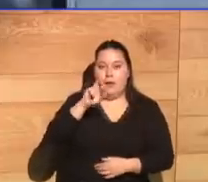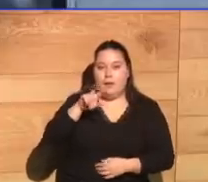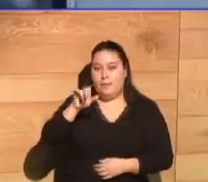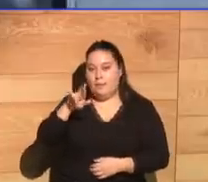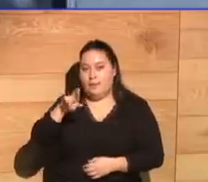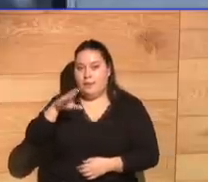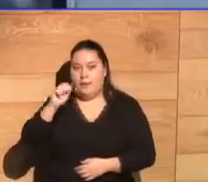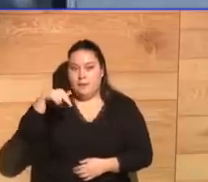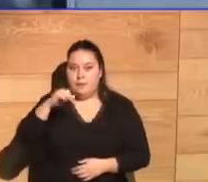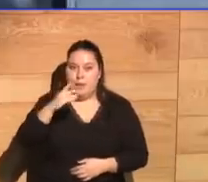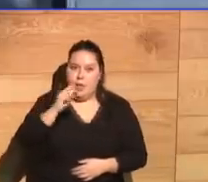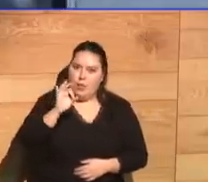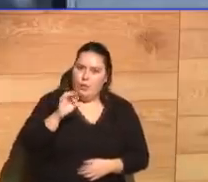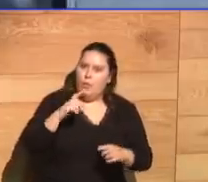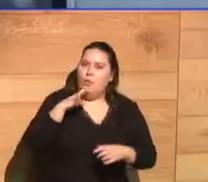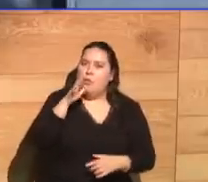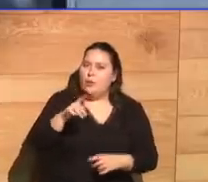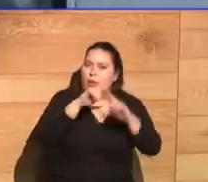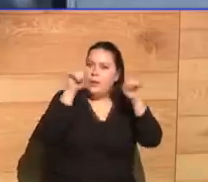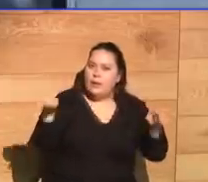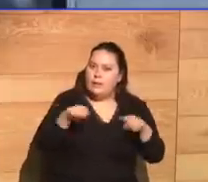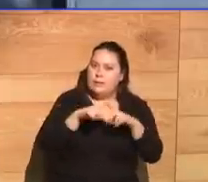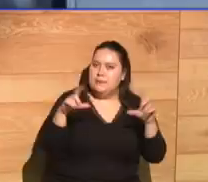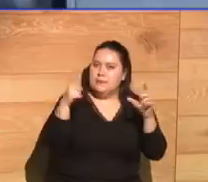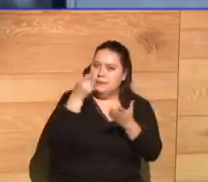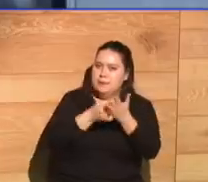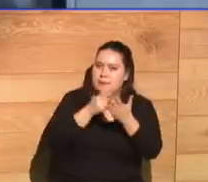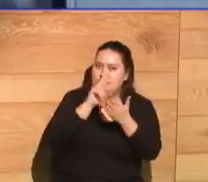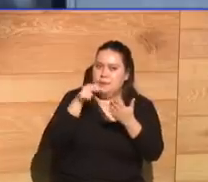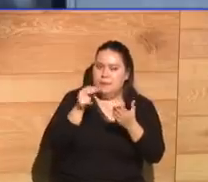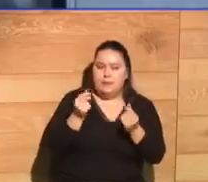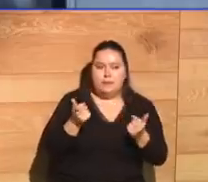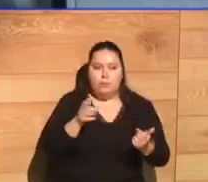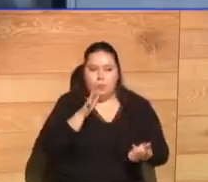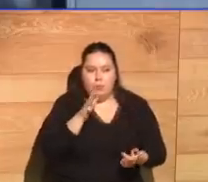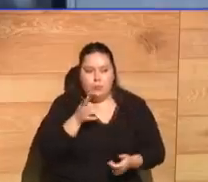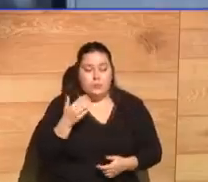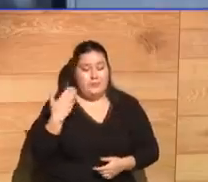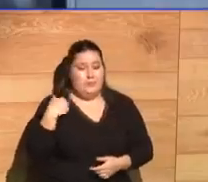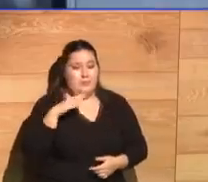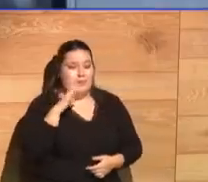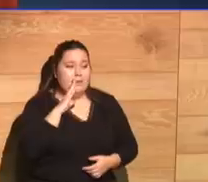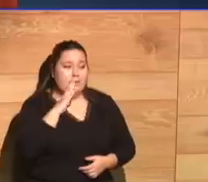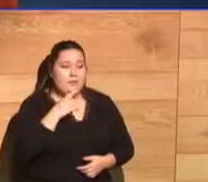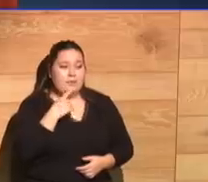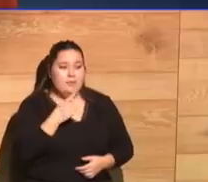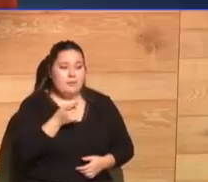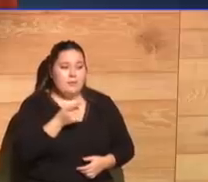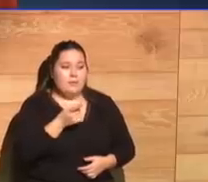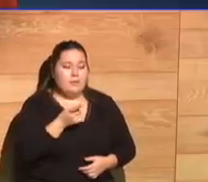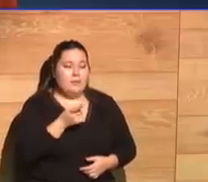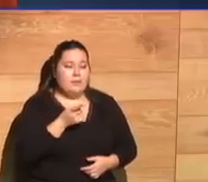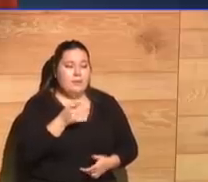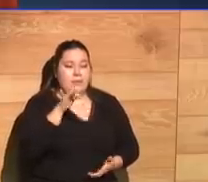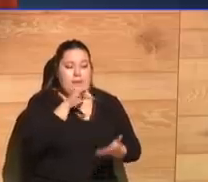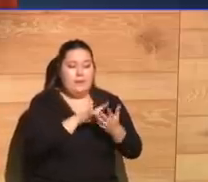llegaban cheques de los Schuster todos años. Aparte que nosotros, ya lo conté la otra vez, que no tenemos el día de Superman,